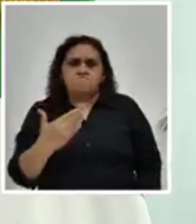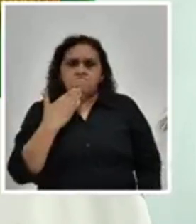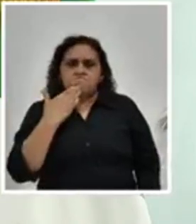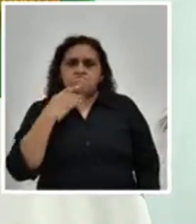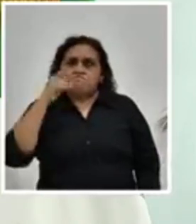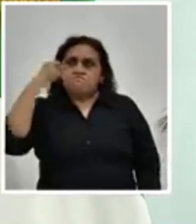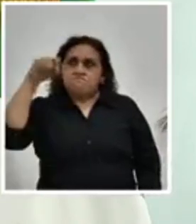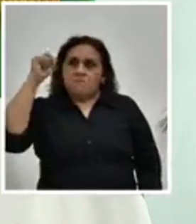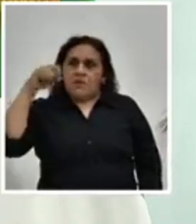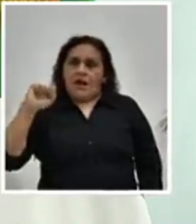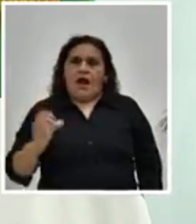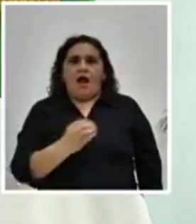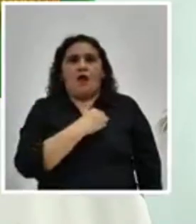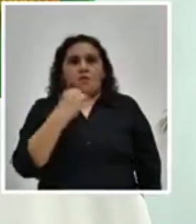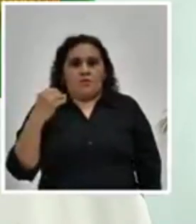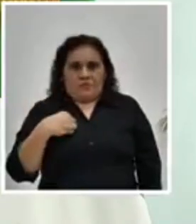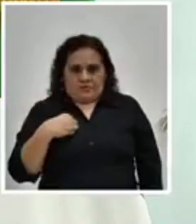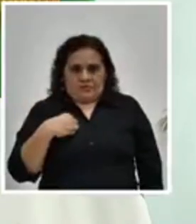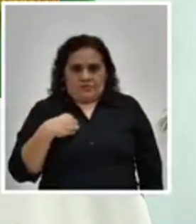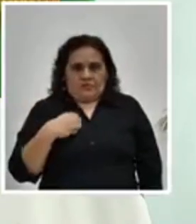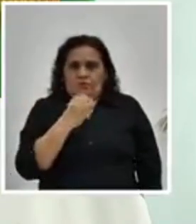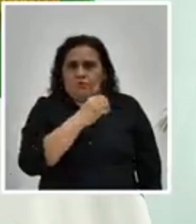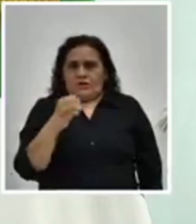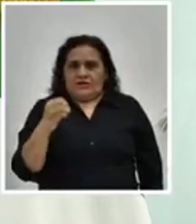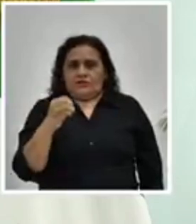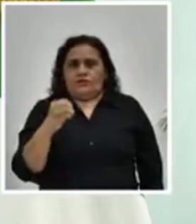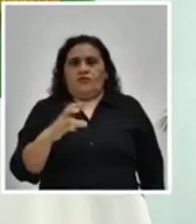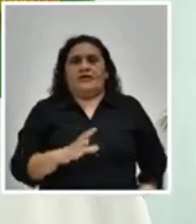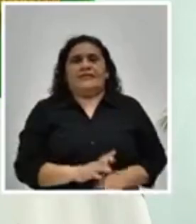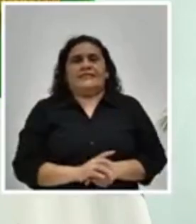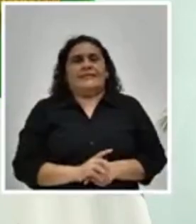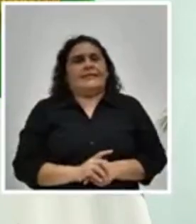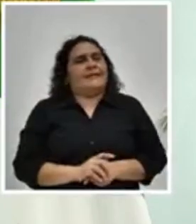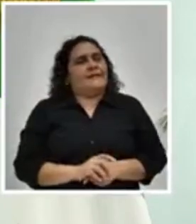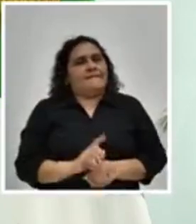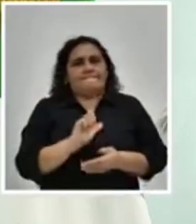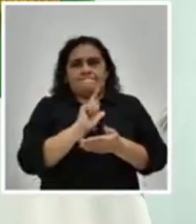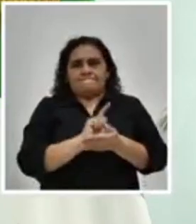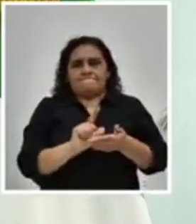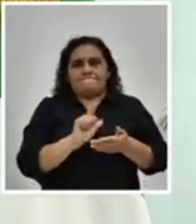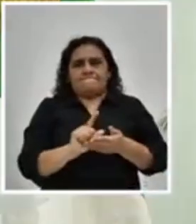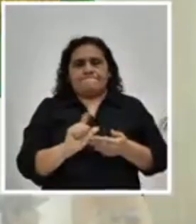y por cumplimiento en sus obligaciones de transparencia financiera y presupuestal.